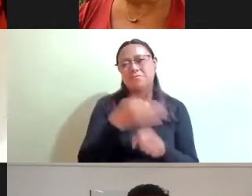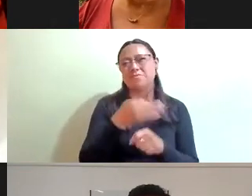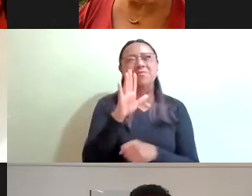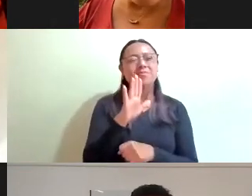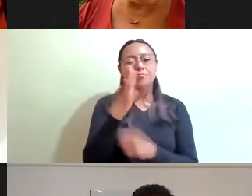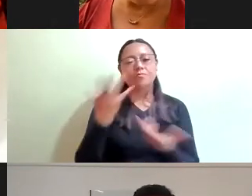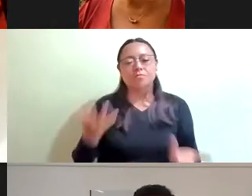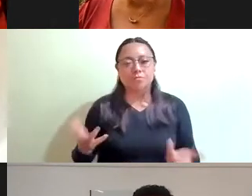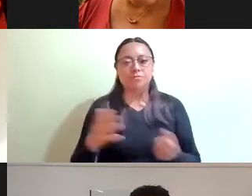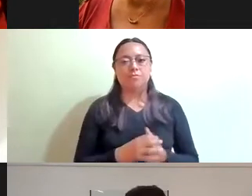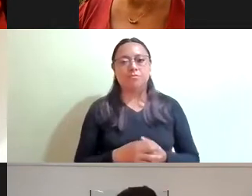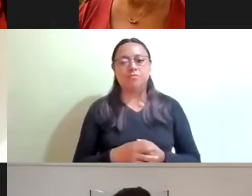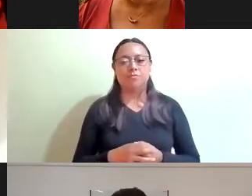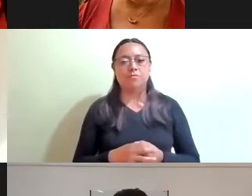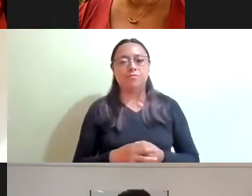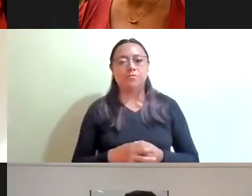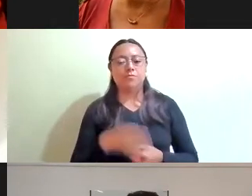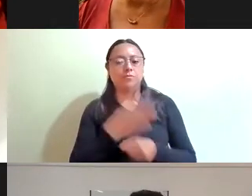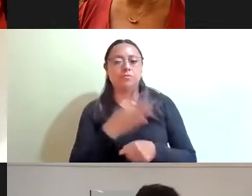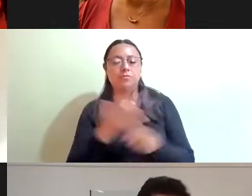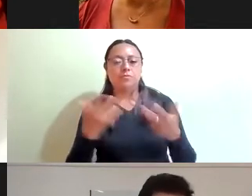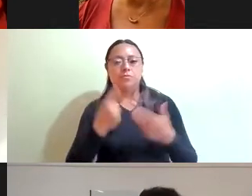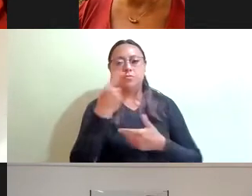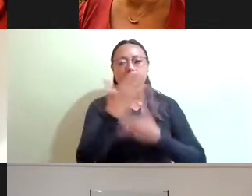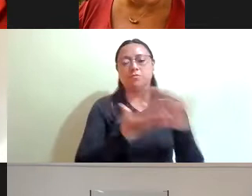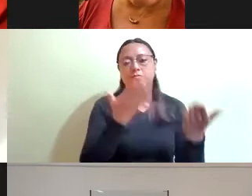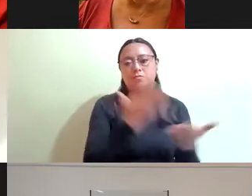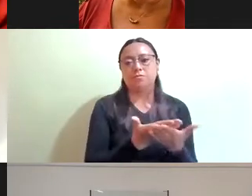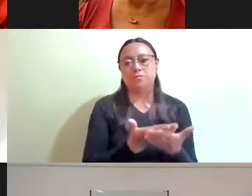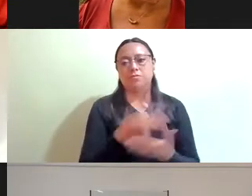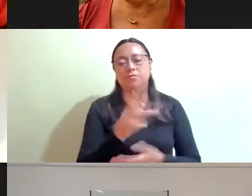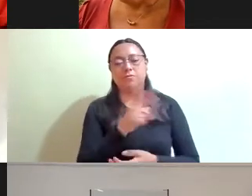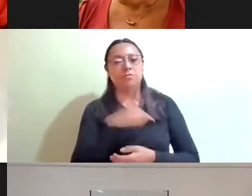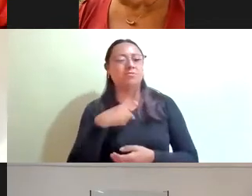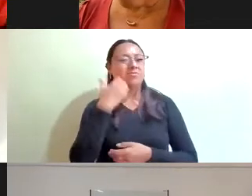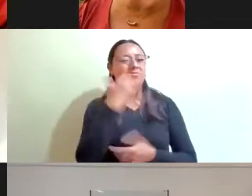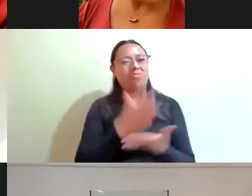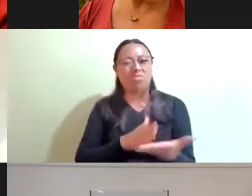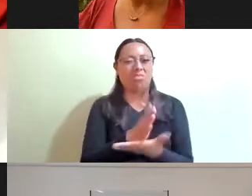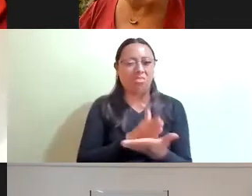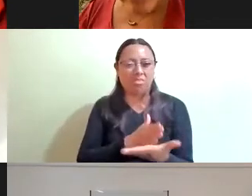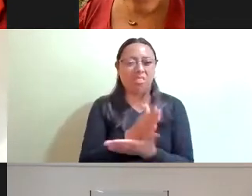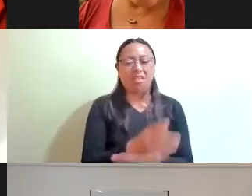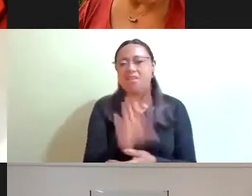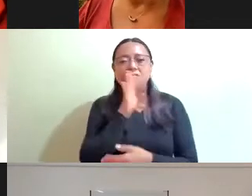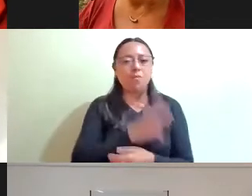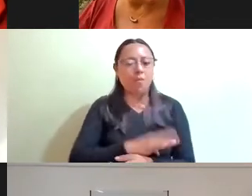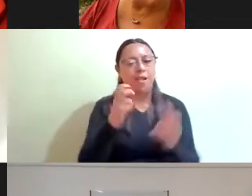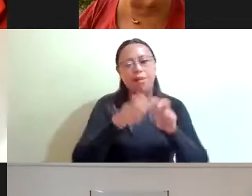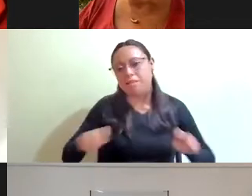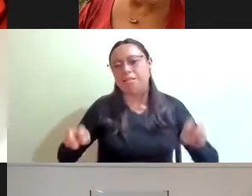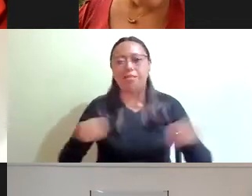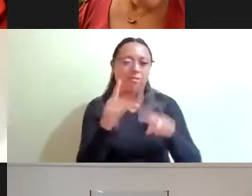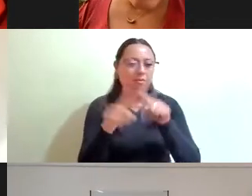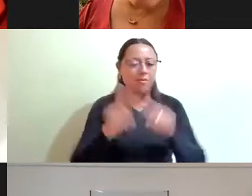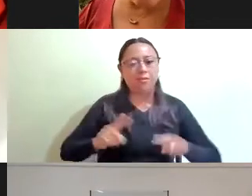pues que se hace una propuesta, ¿no? Y entonces queremos meterle ahí cosas, que si el pleno, que si